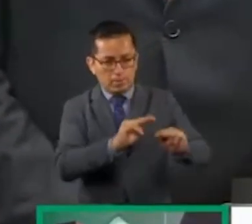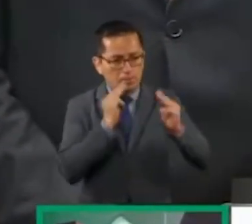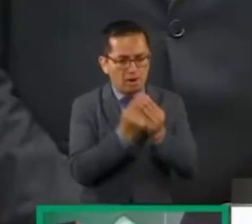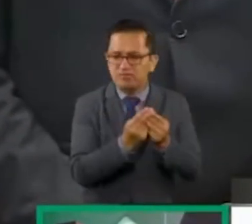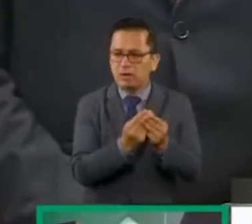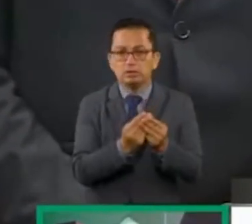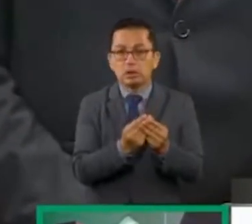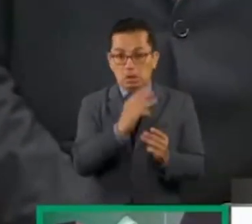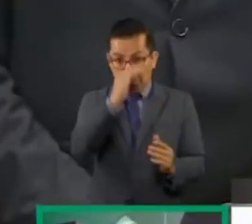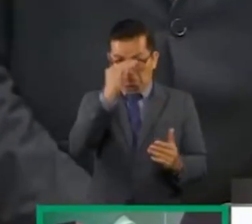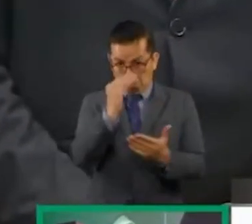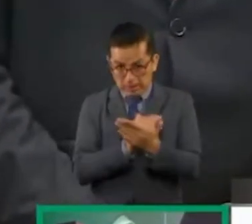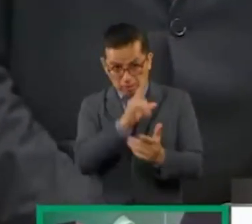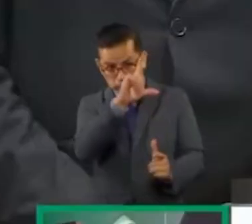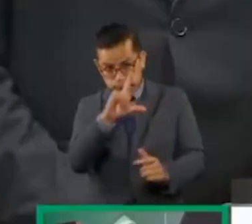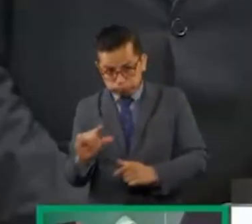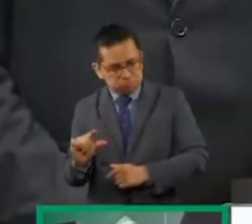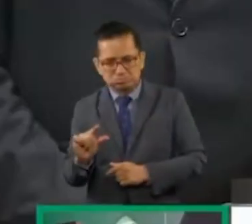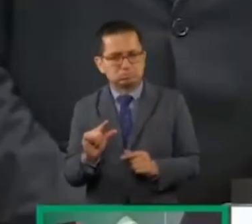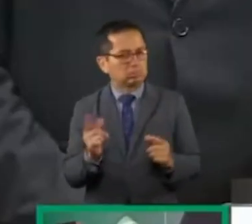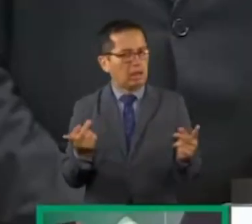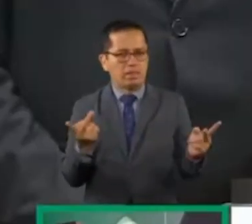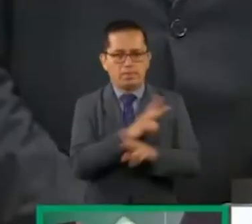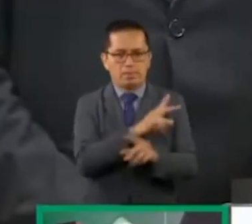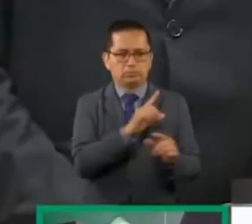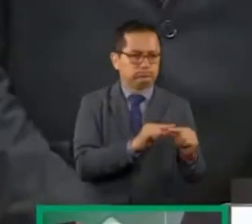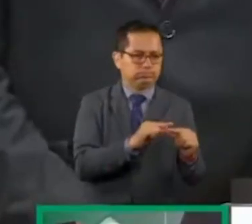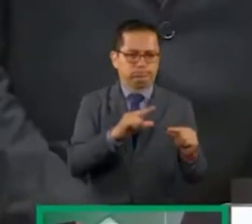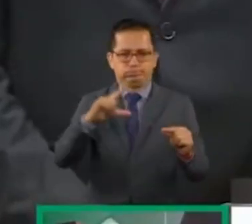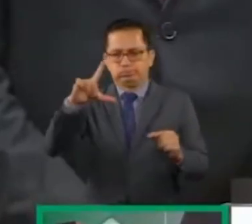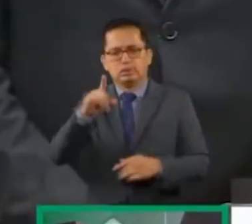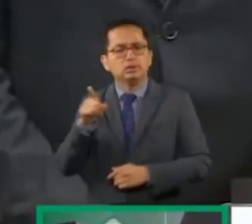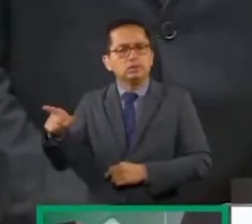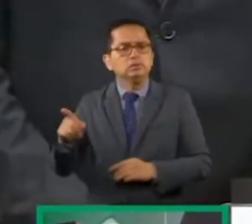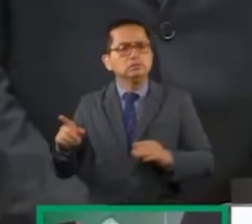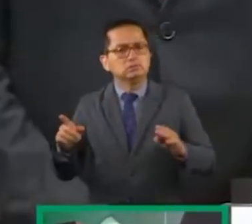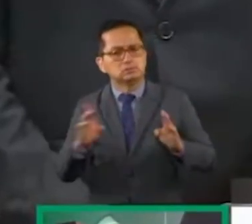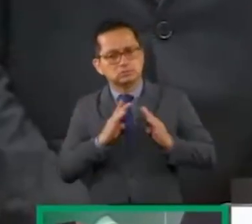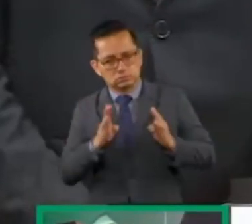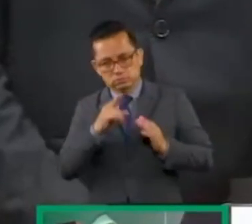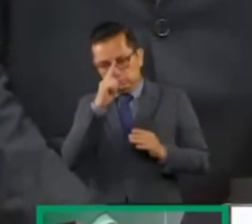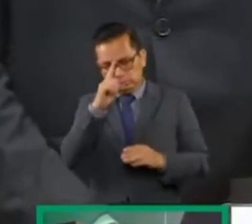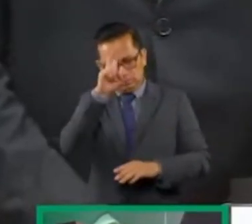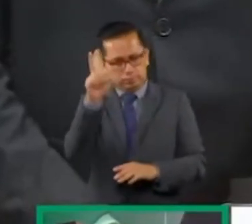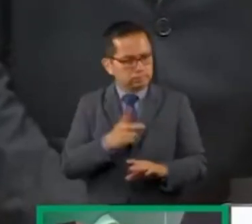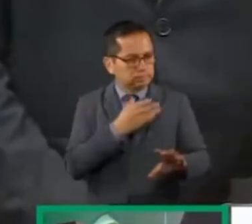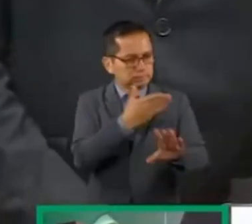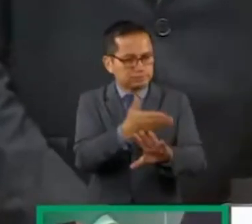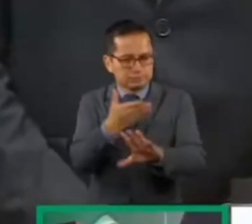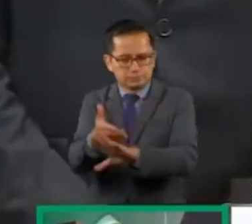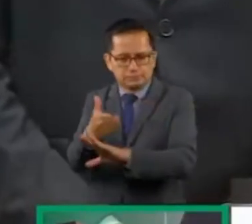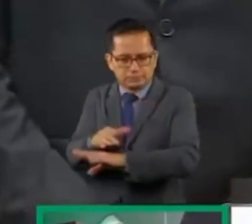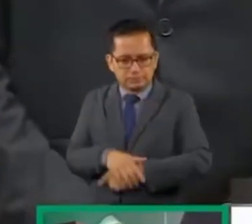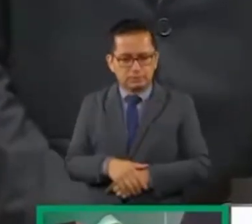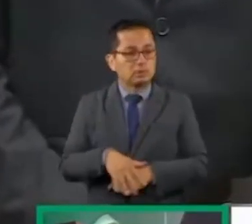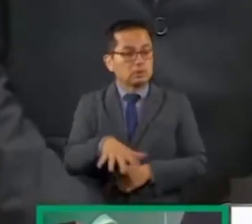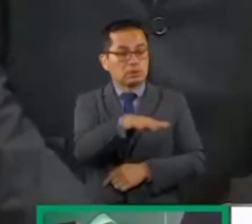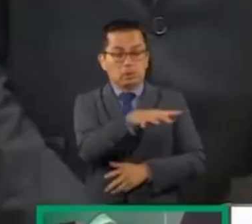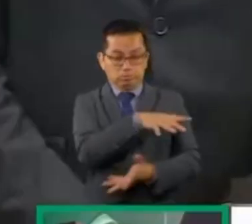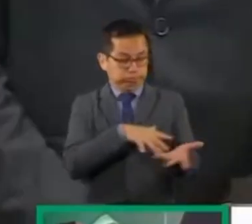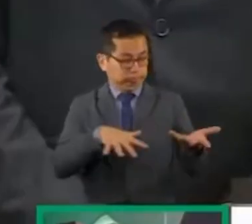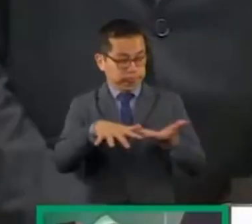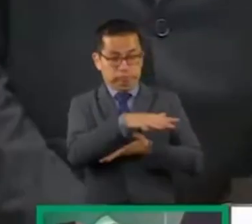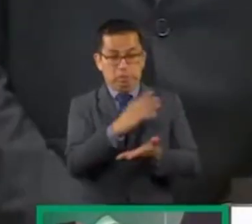tortura y otros abusos abominables por parte de las fuerzas de seguridad. no redujo la violencia criminal, sino